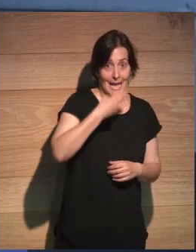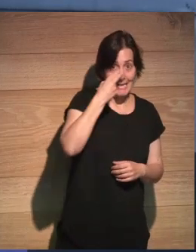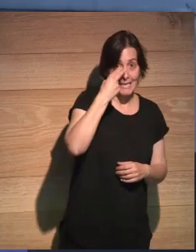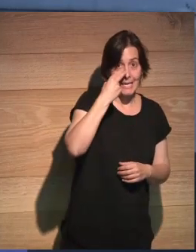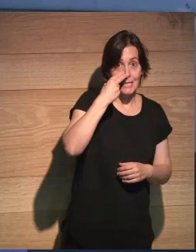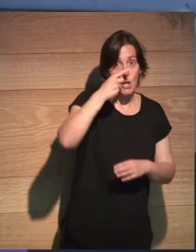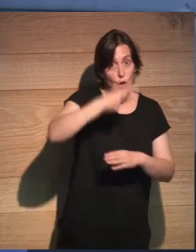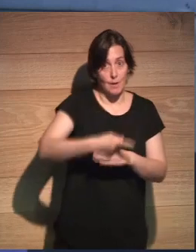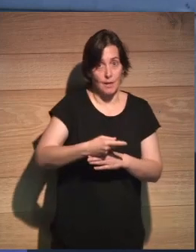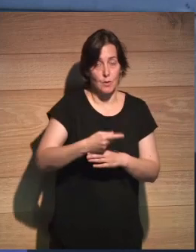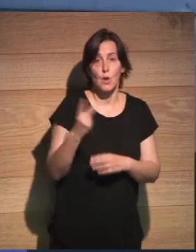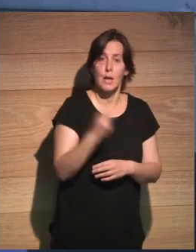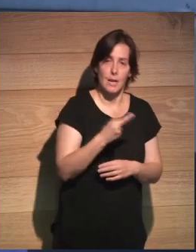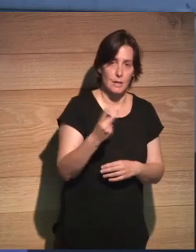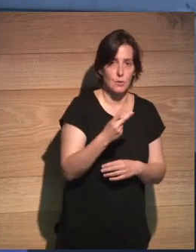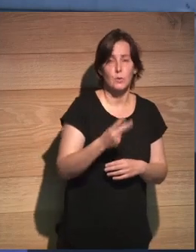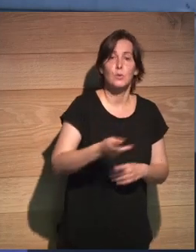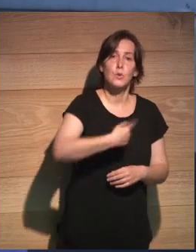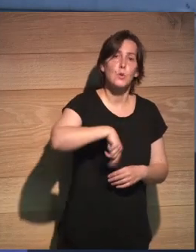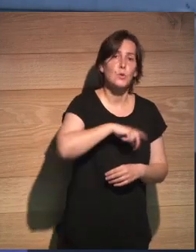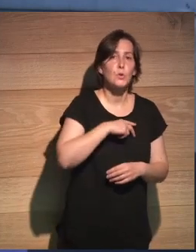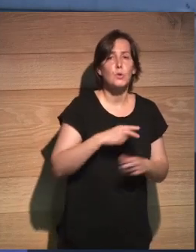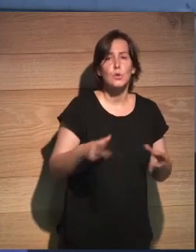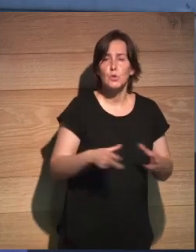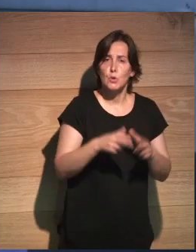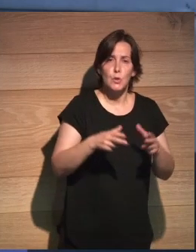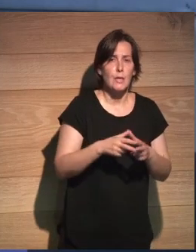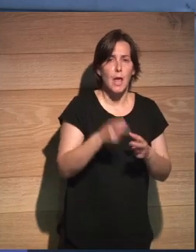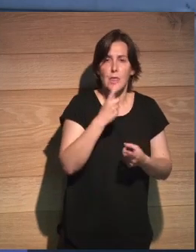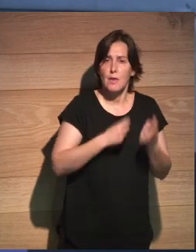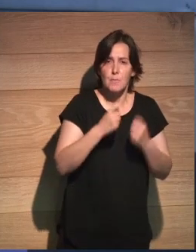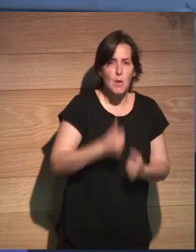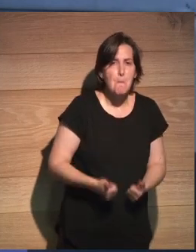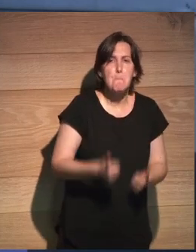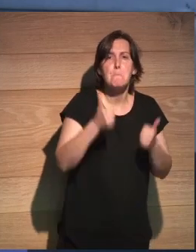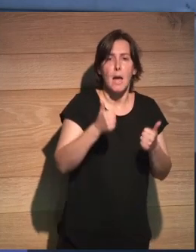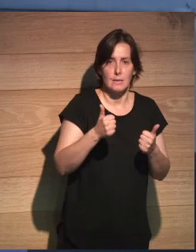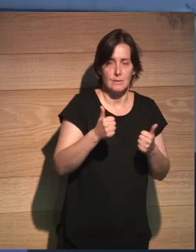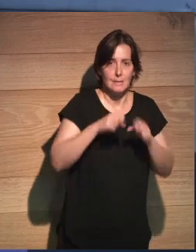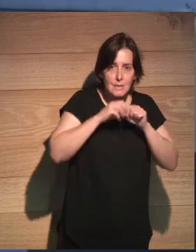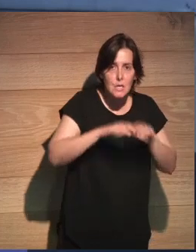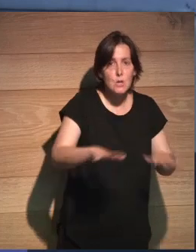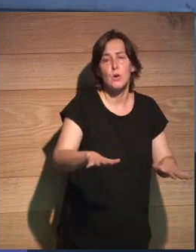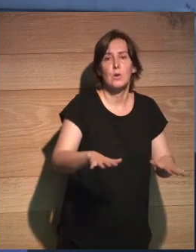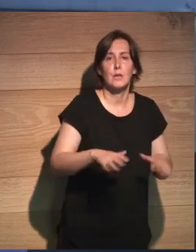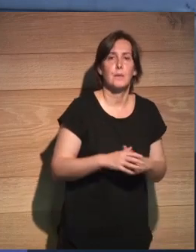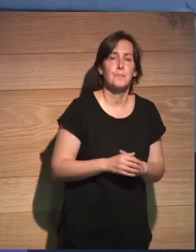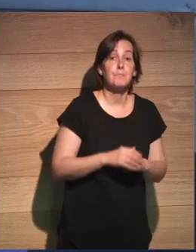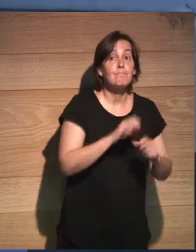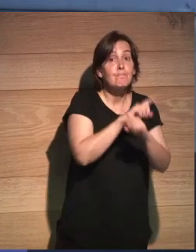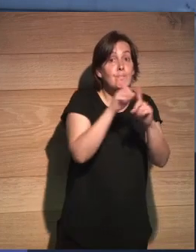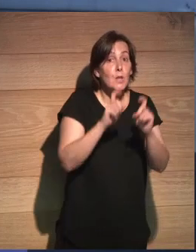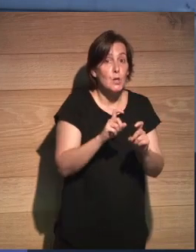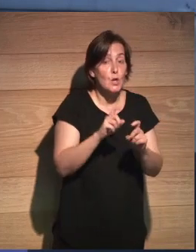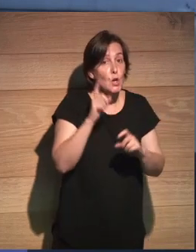obligación. Tenemos sin lugar a dudas la sociedad más informada de la historia. Y hay que dejar en interrogante si